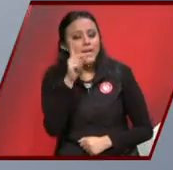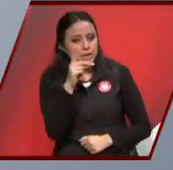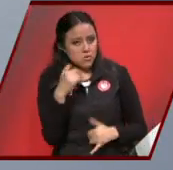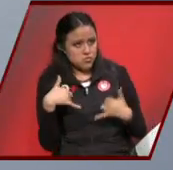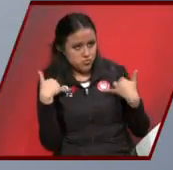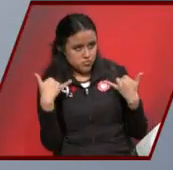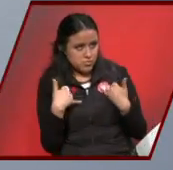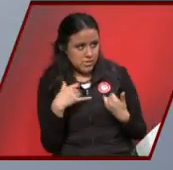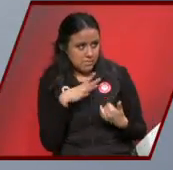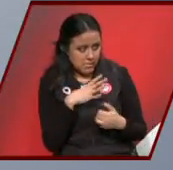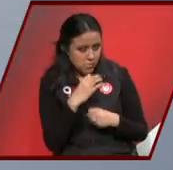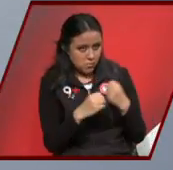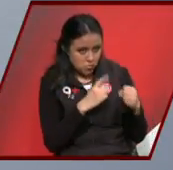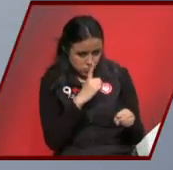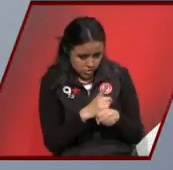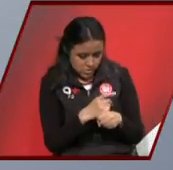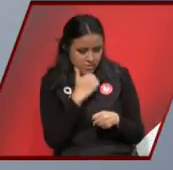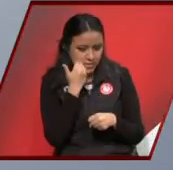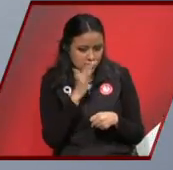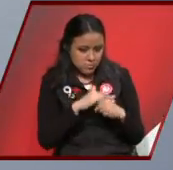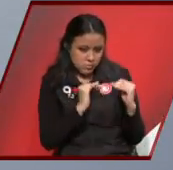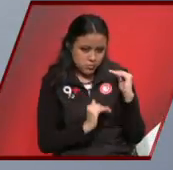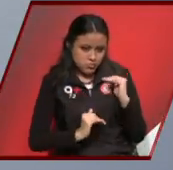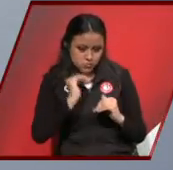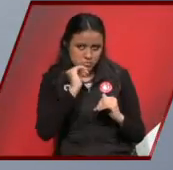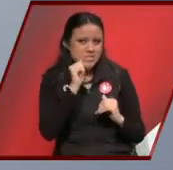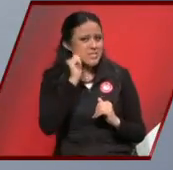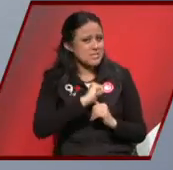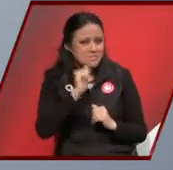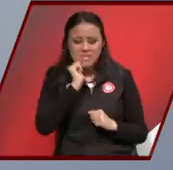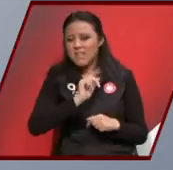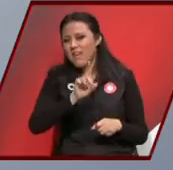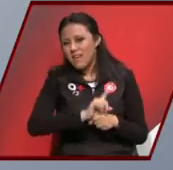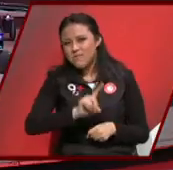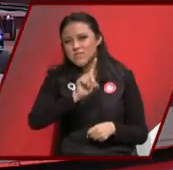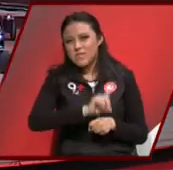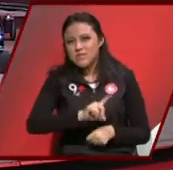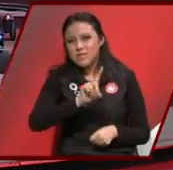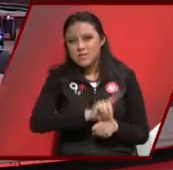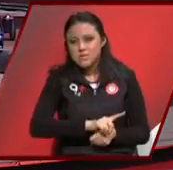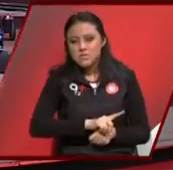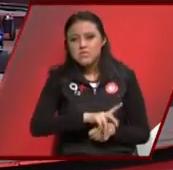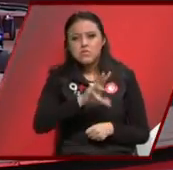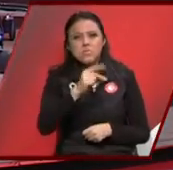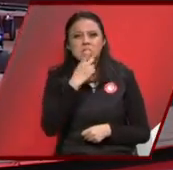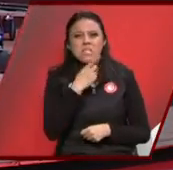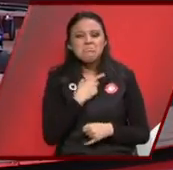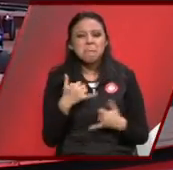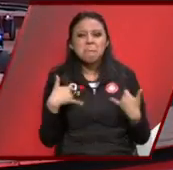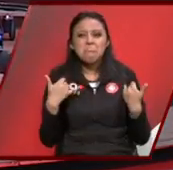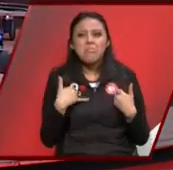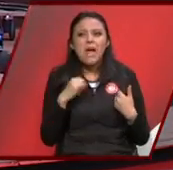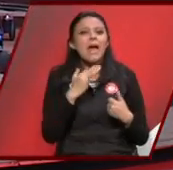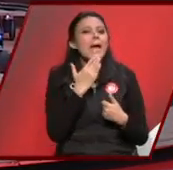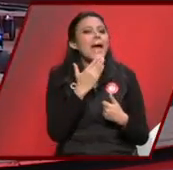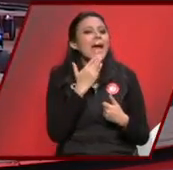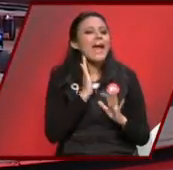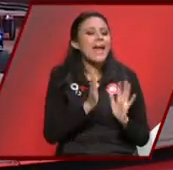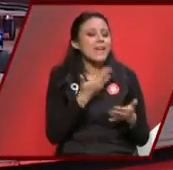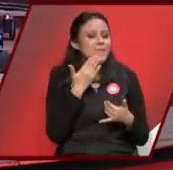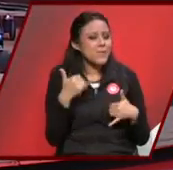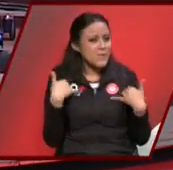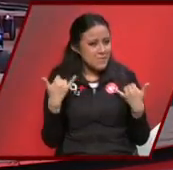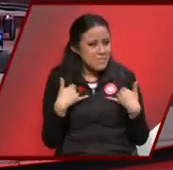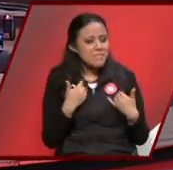necesitamos oportunidades en México. Queremos crecer. Es lo que escucho todos los días. No me hablan de los jóvenes. Nada más me dicen, te va a ir muy bien,